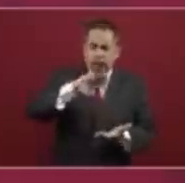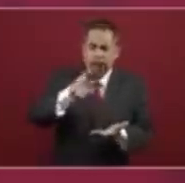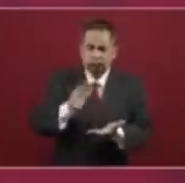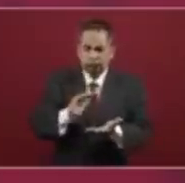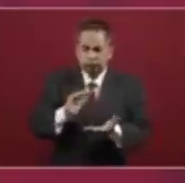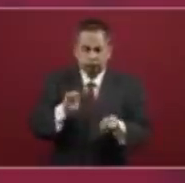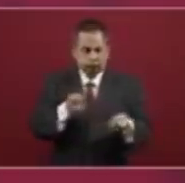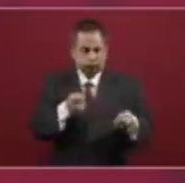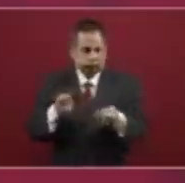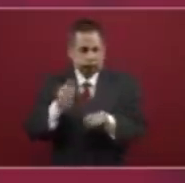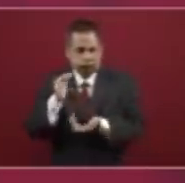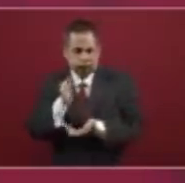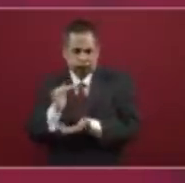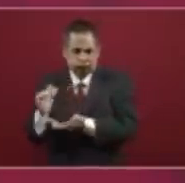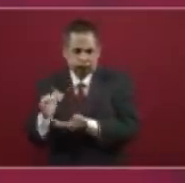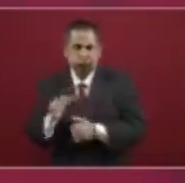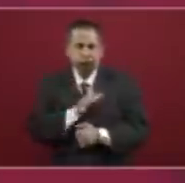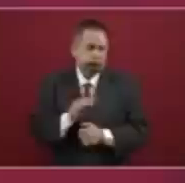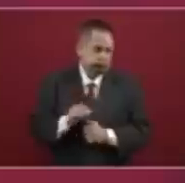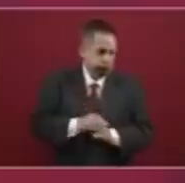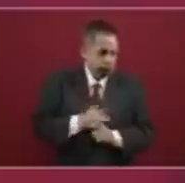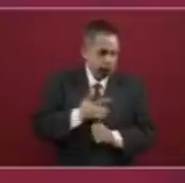regular los precios,